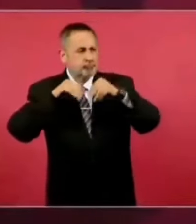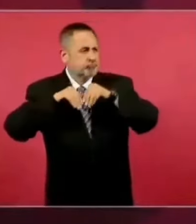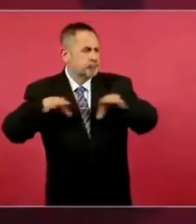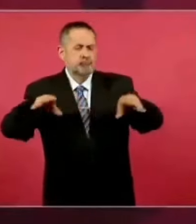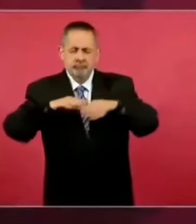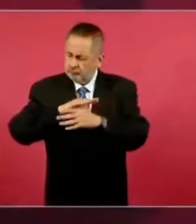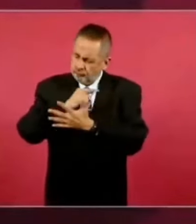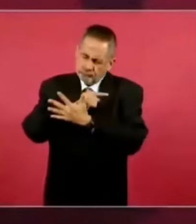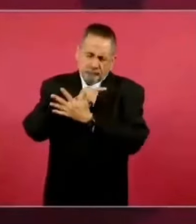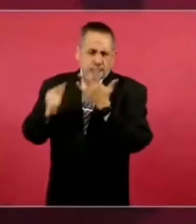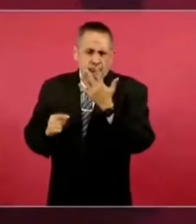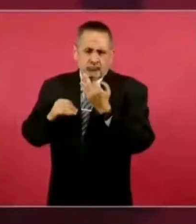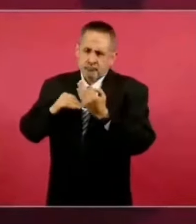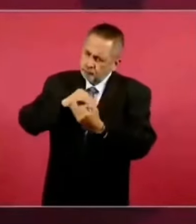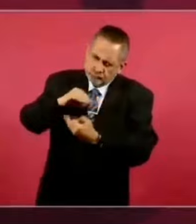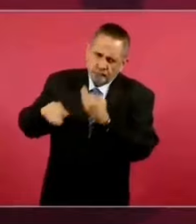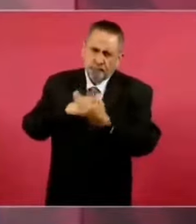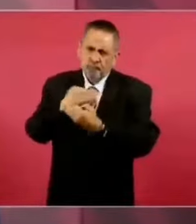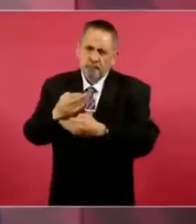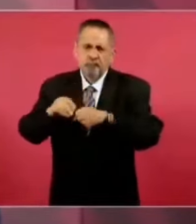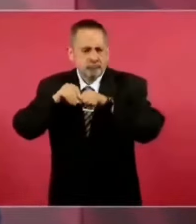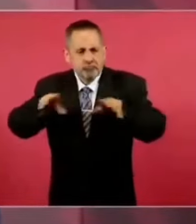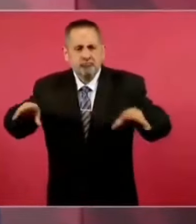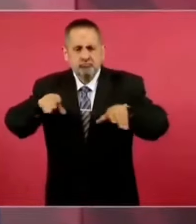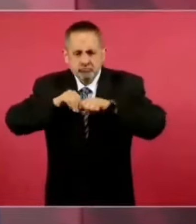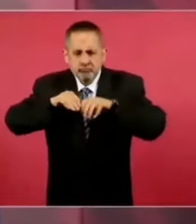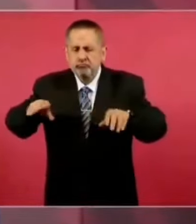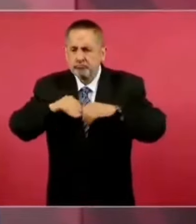todos puedan informar.